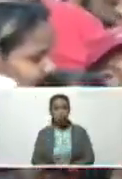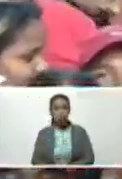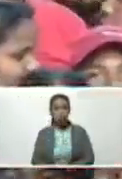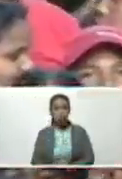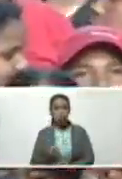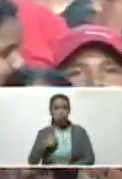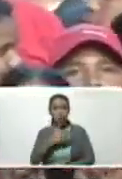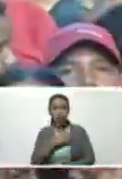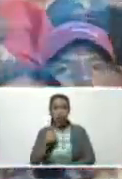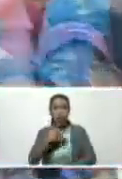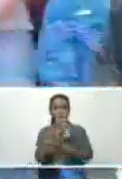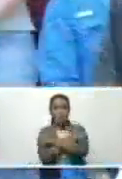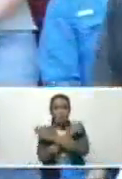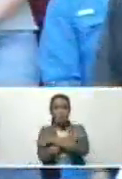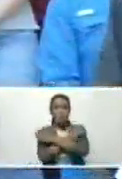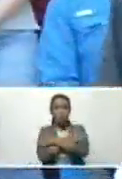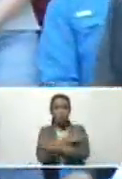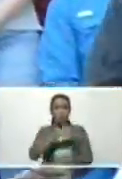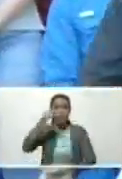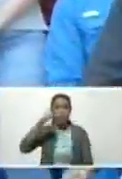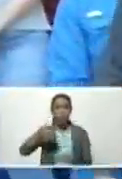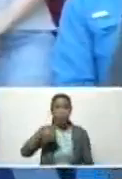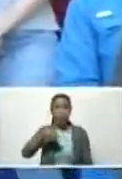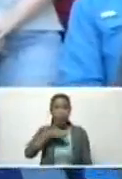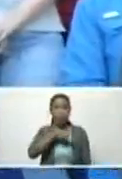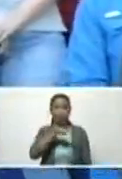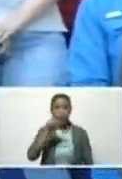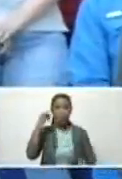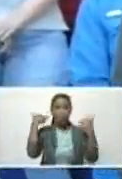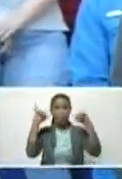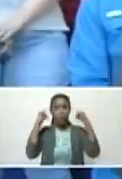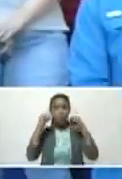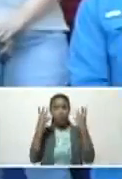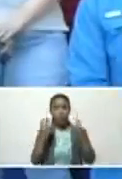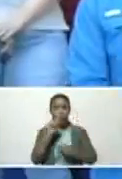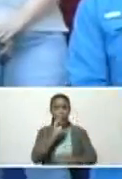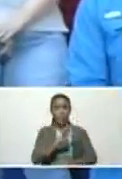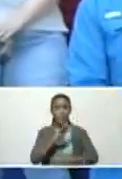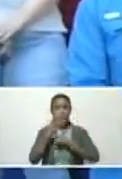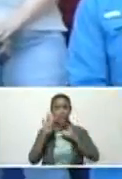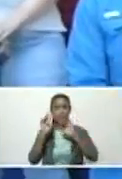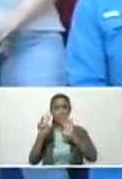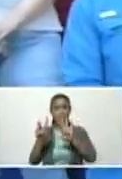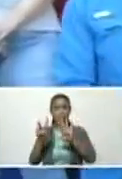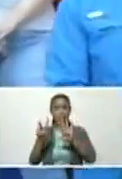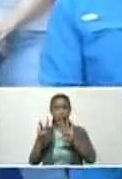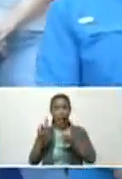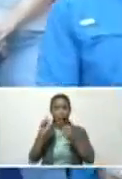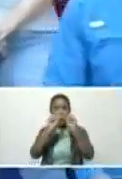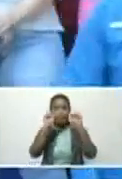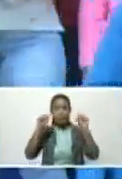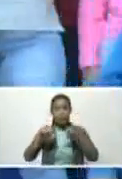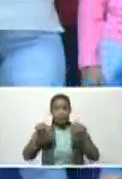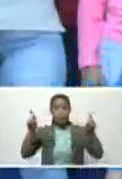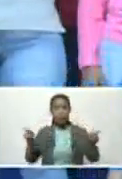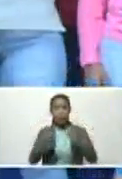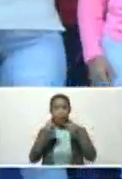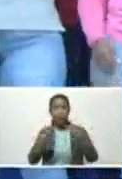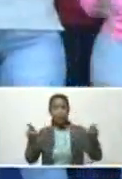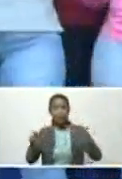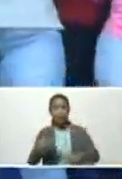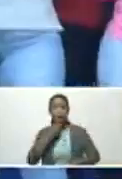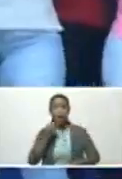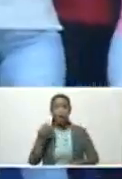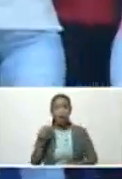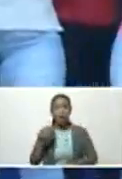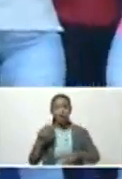Quiero felicitar hoy, en su aniversario número 47, al sistema de orquesta